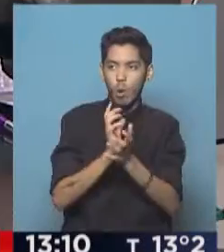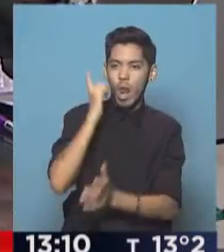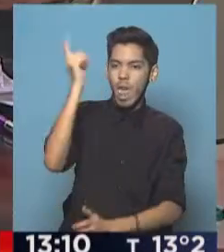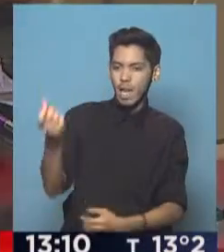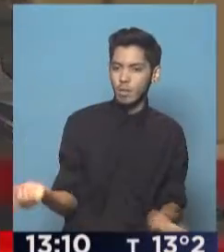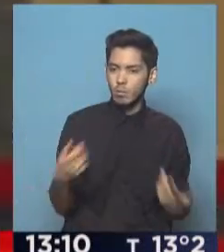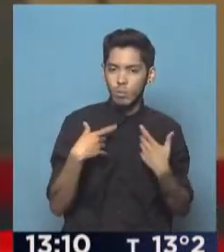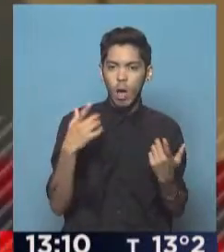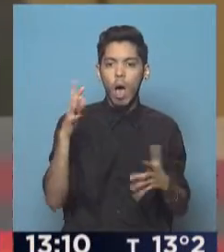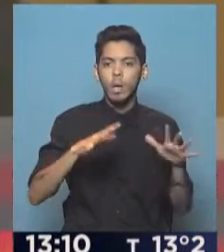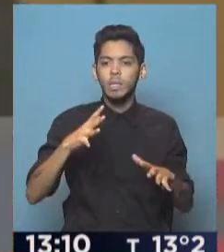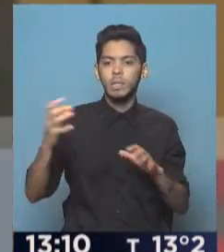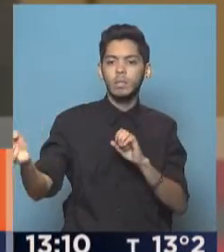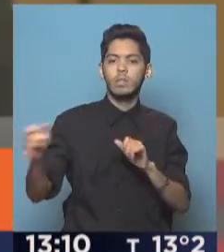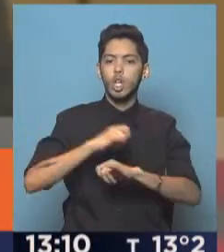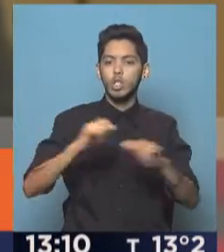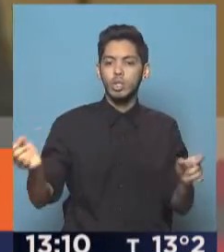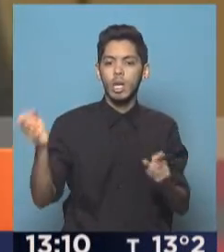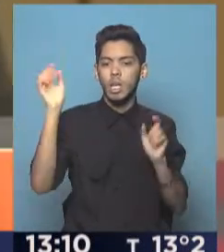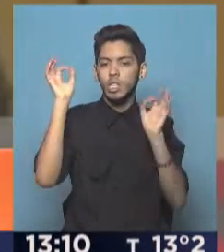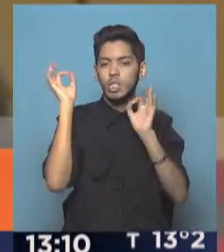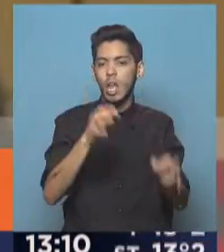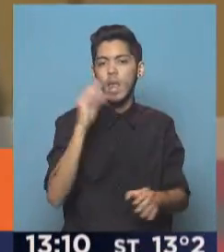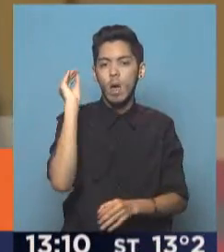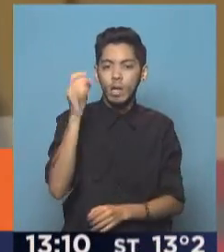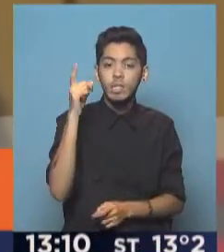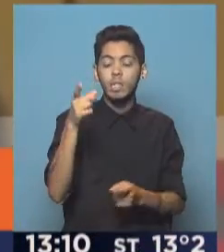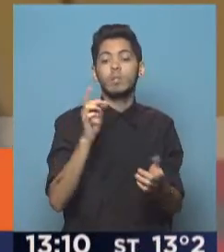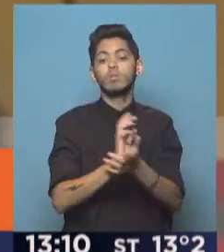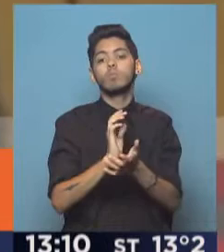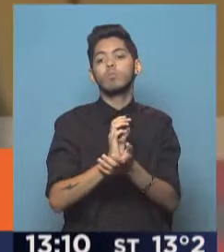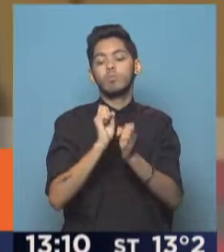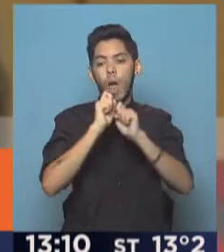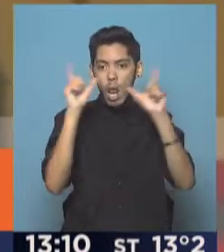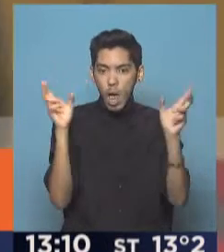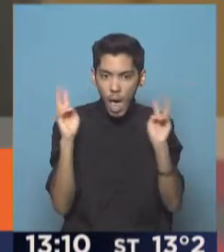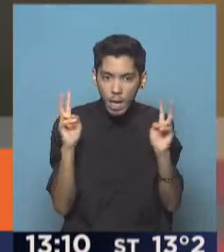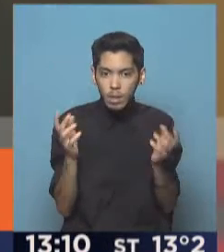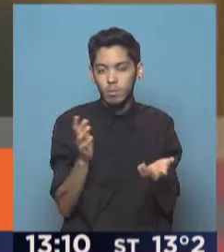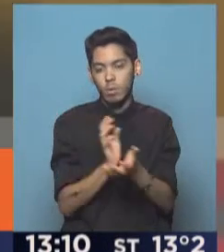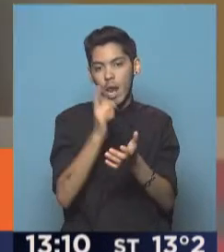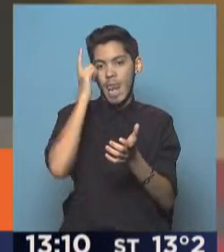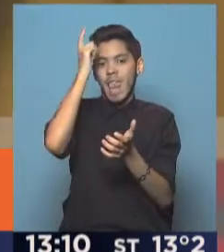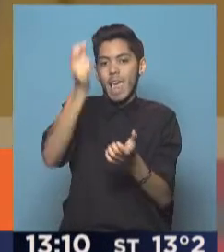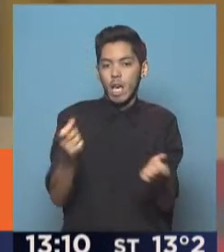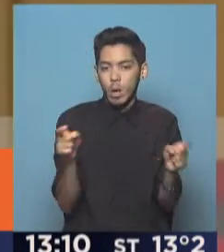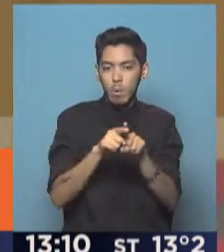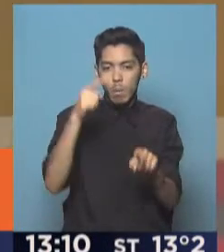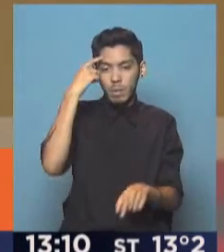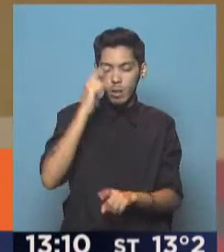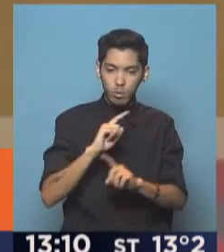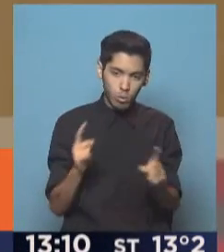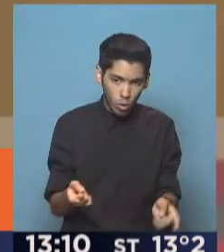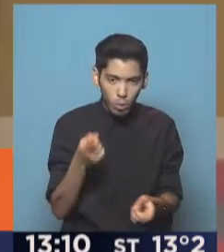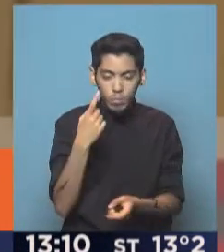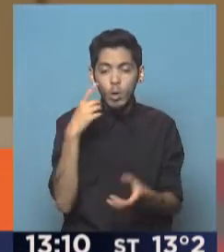ya que llegan desde brasil al menos son un aviso es son una alerta de que quizás no estamos tan lejos como pensamos así de se restaron en